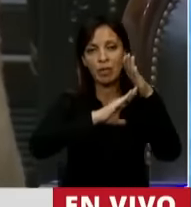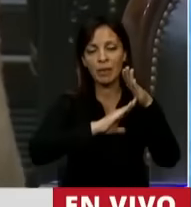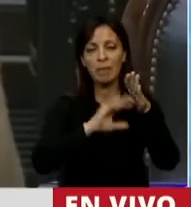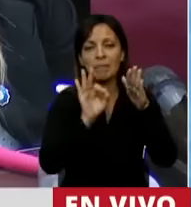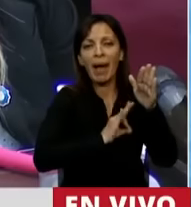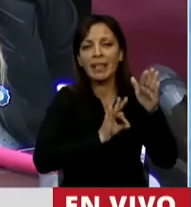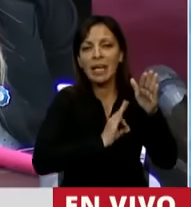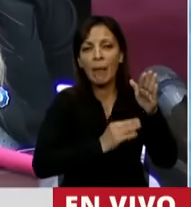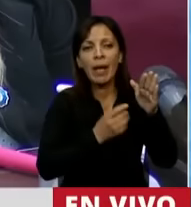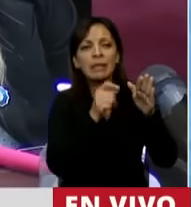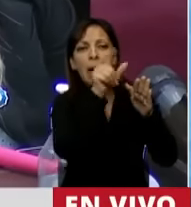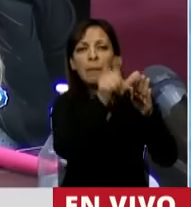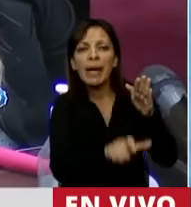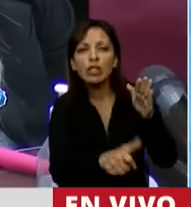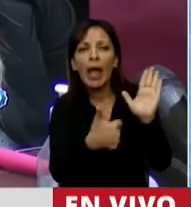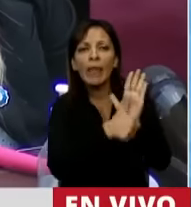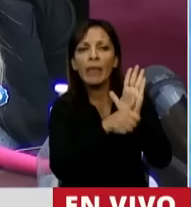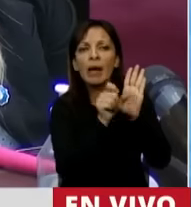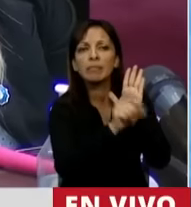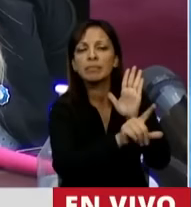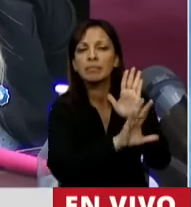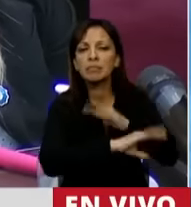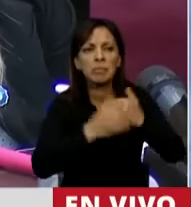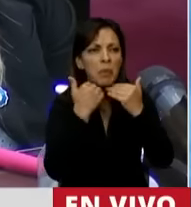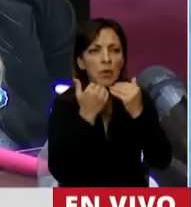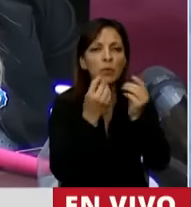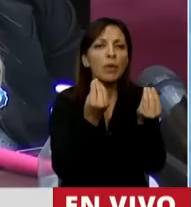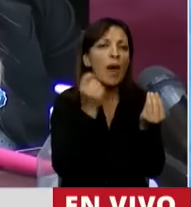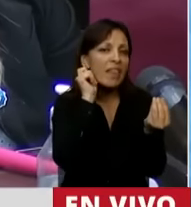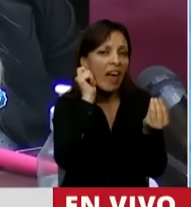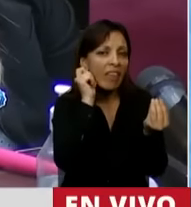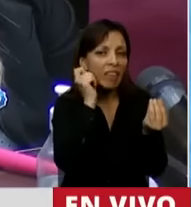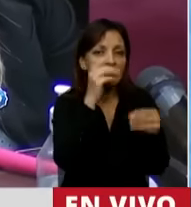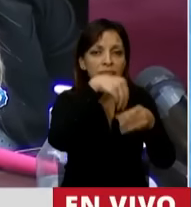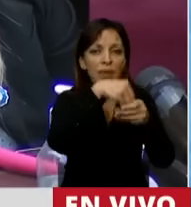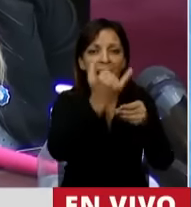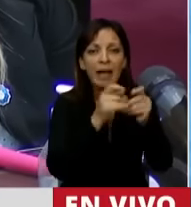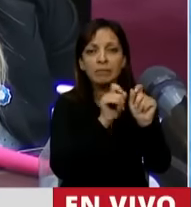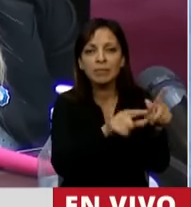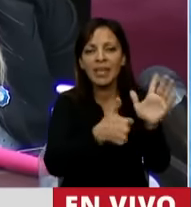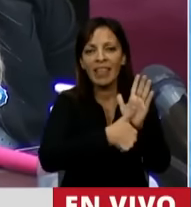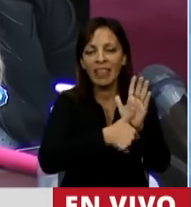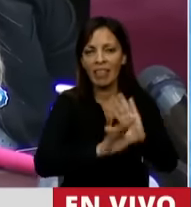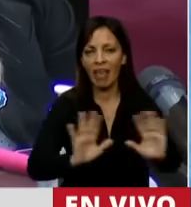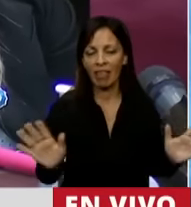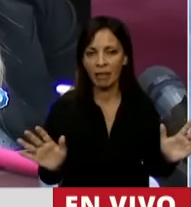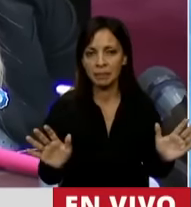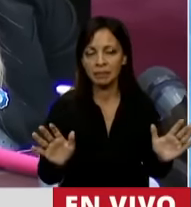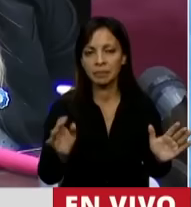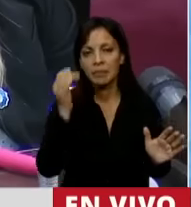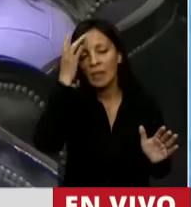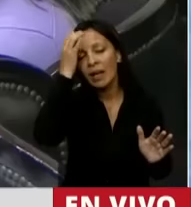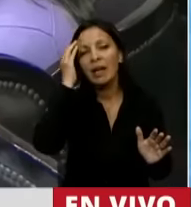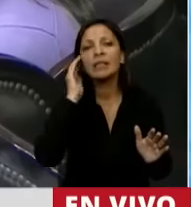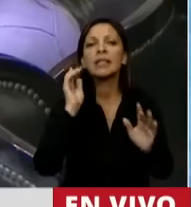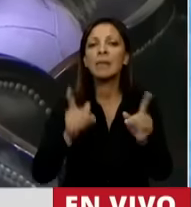la identidad de las personas independientemente de su edad, incluso en hipótesis de devastación, o sea, cuando